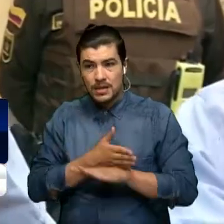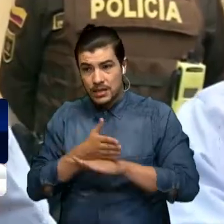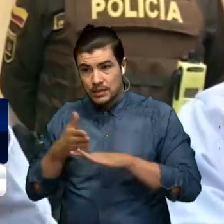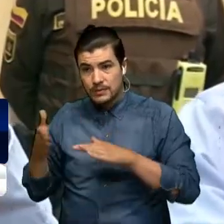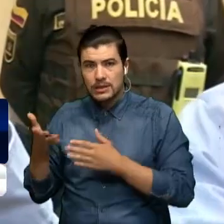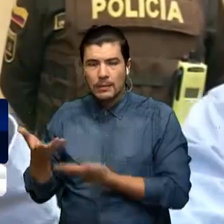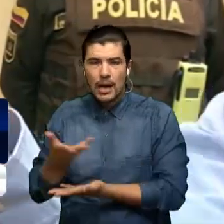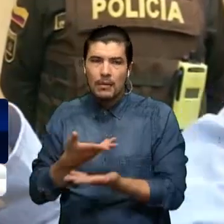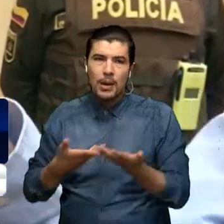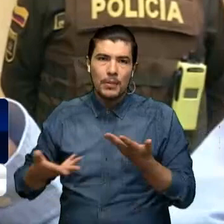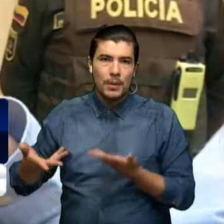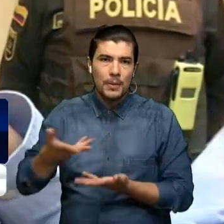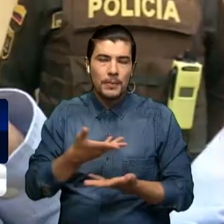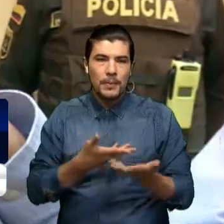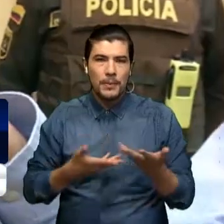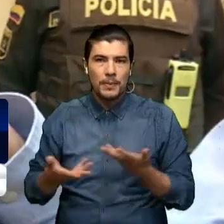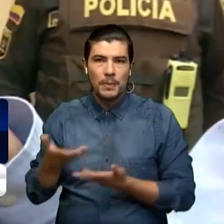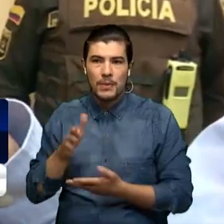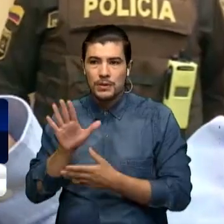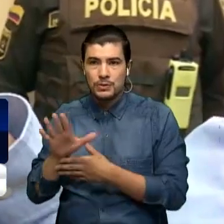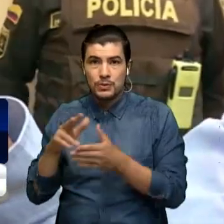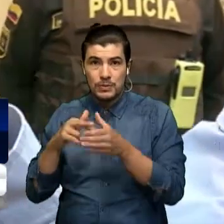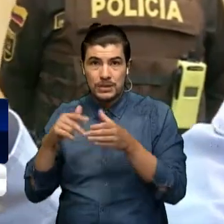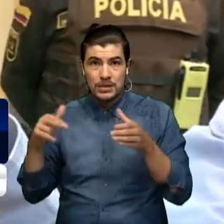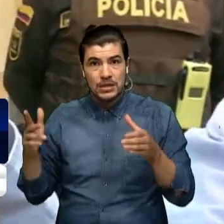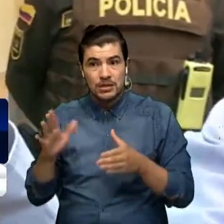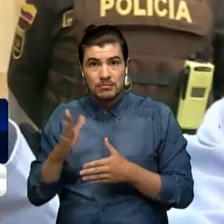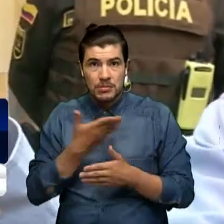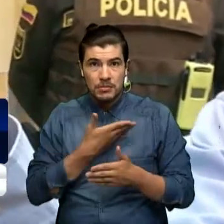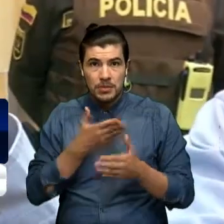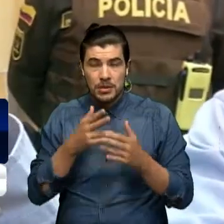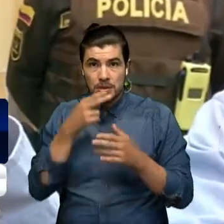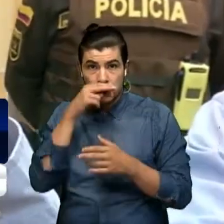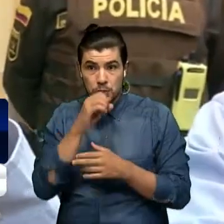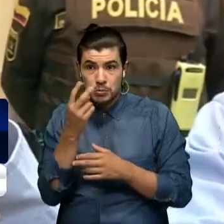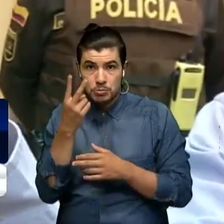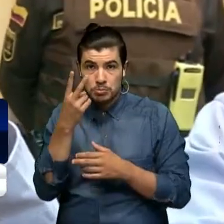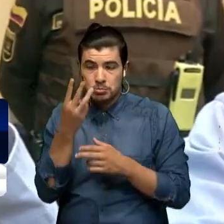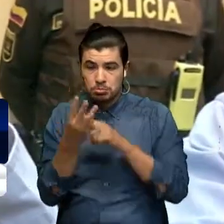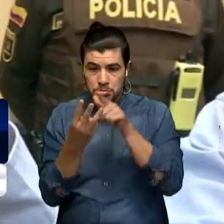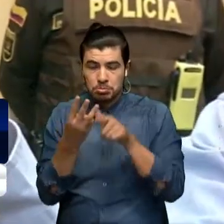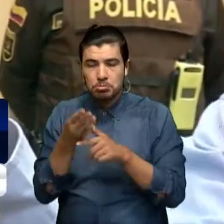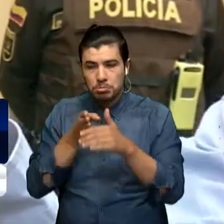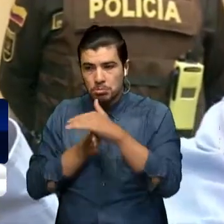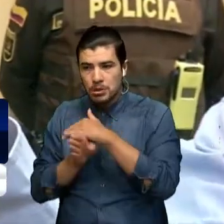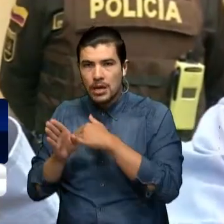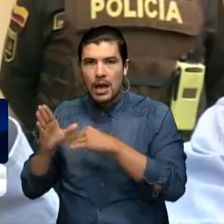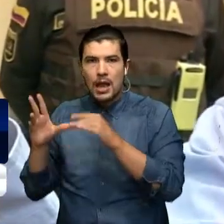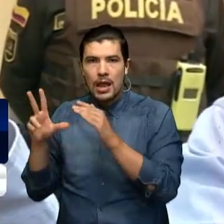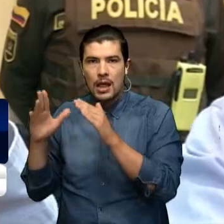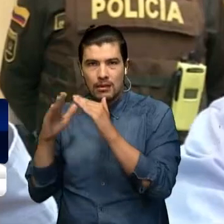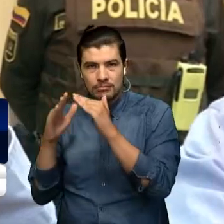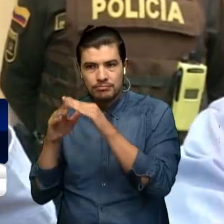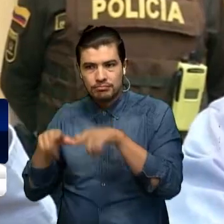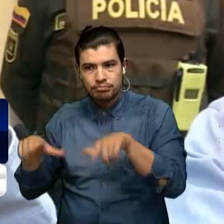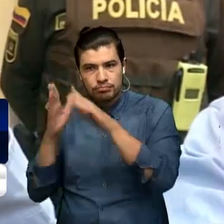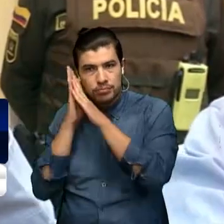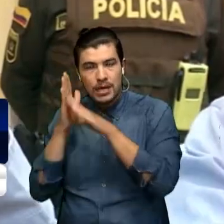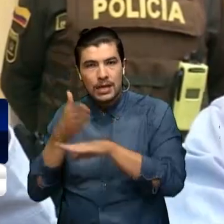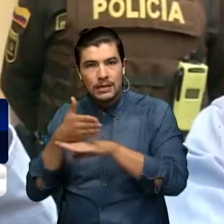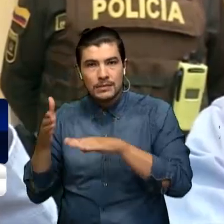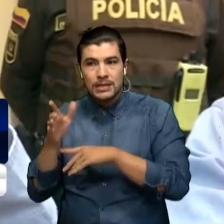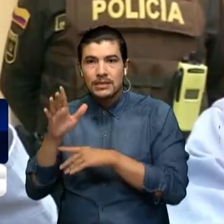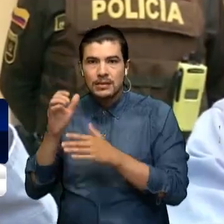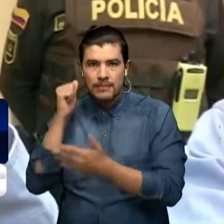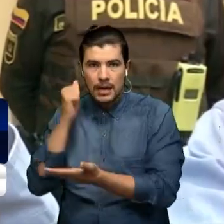compartido en una piscina ingresa sobre las 6 de la tarde y proceder a